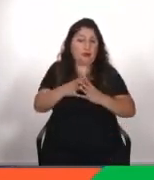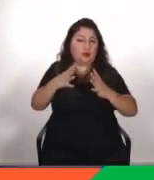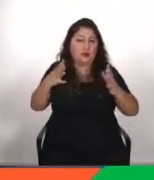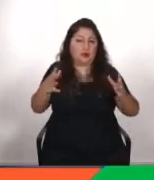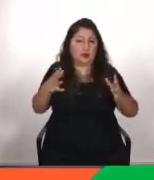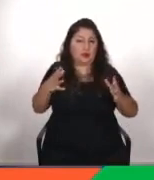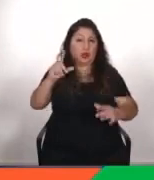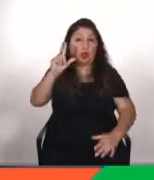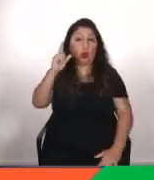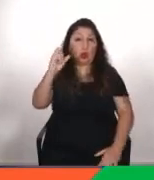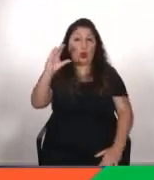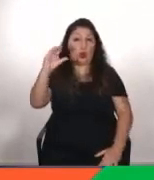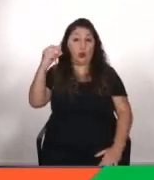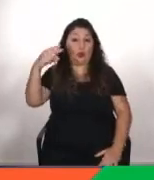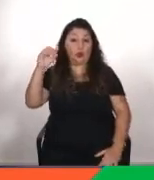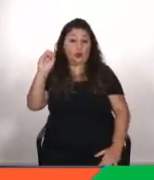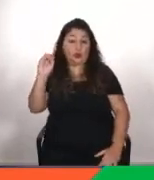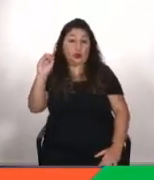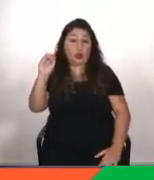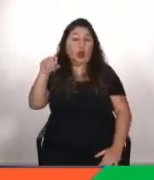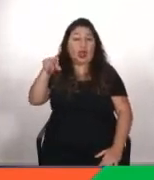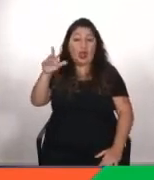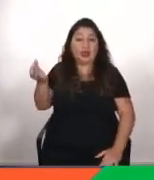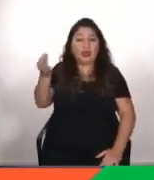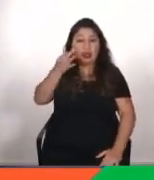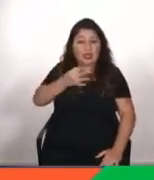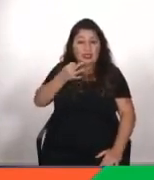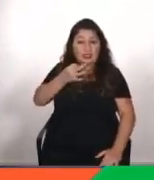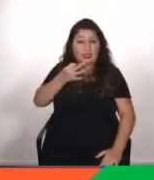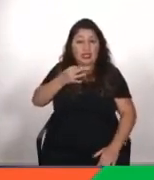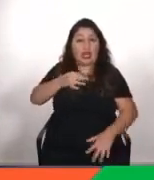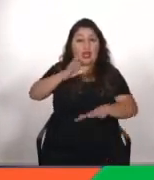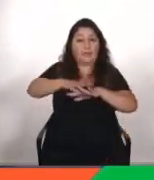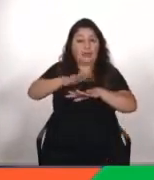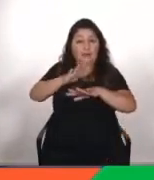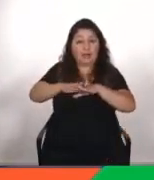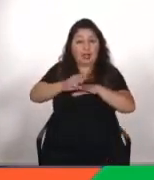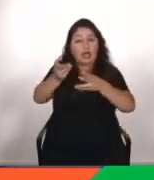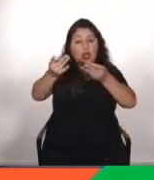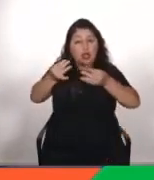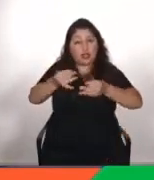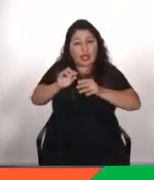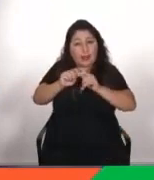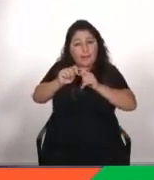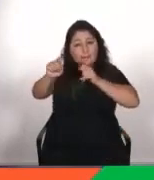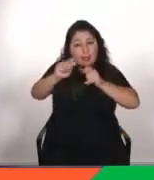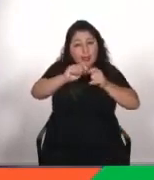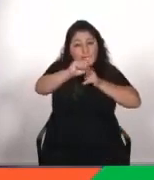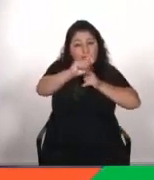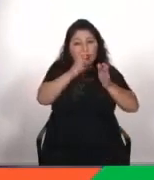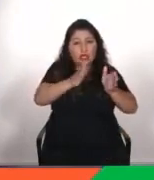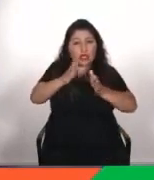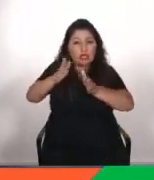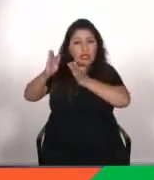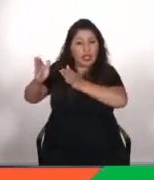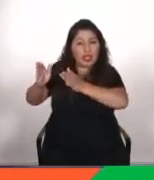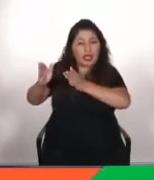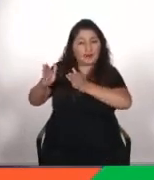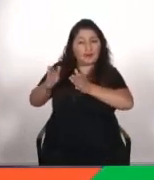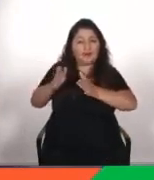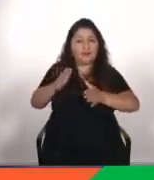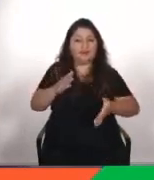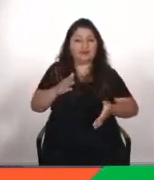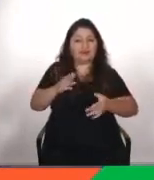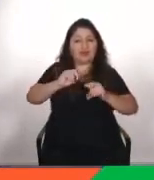Lucho Recalde, que él habla que la matemática es contar, medir y ordenar. Todo lo sofisticado que tú quieras.